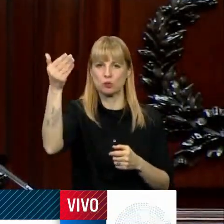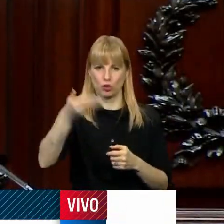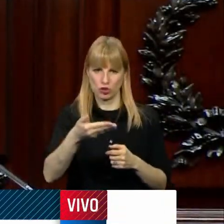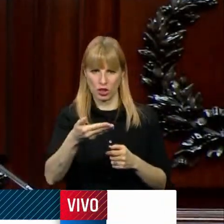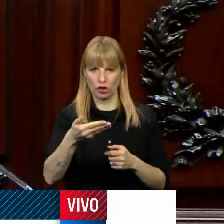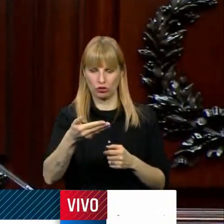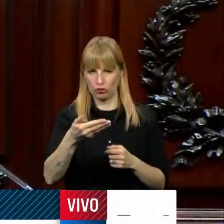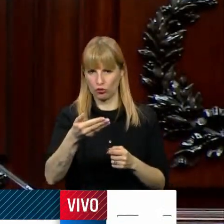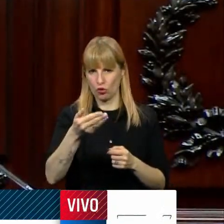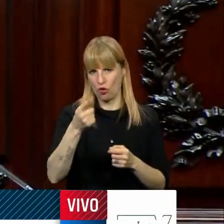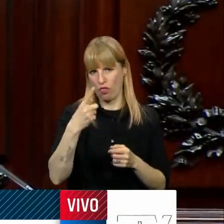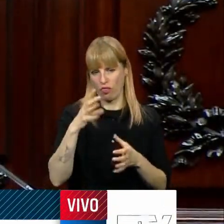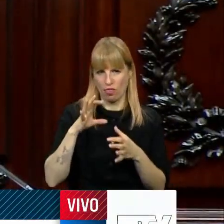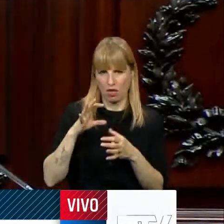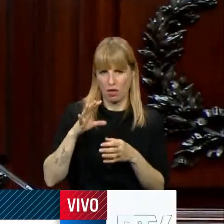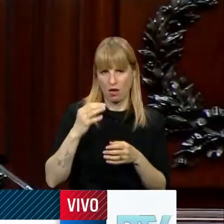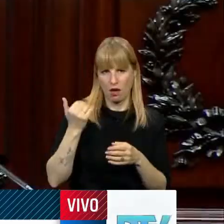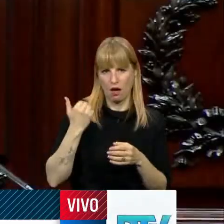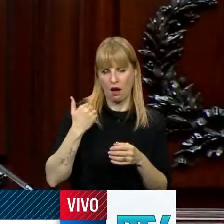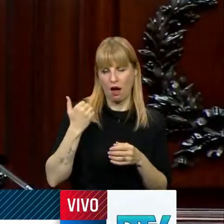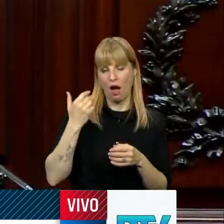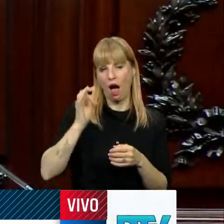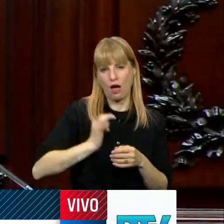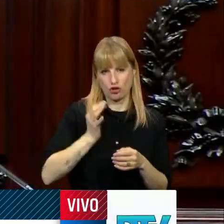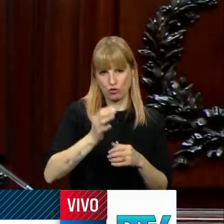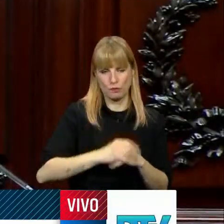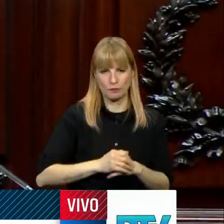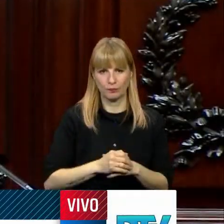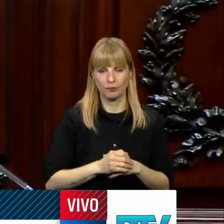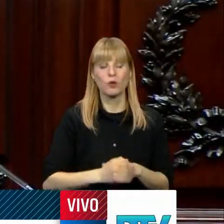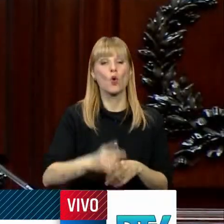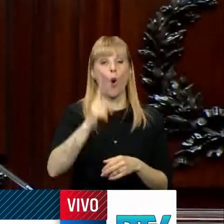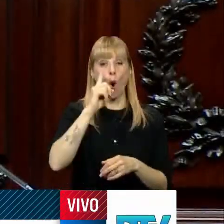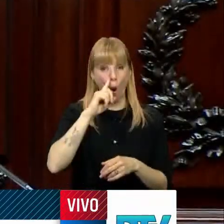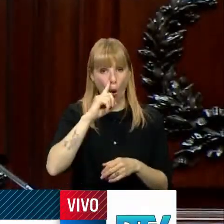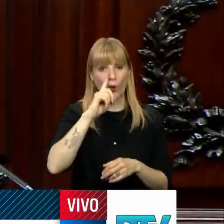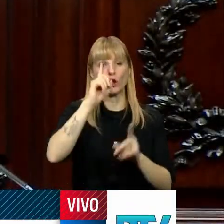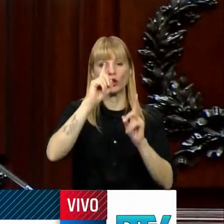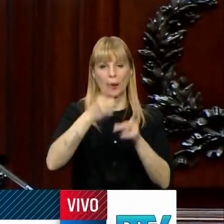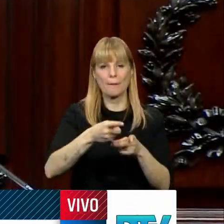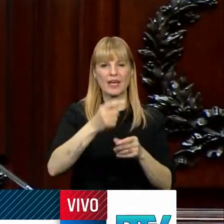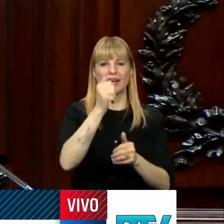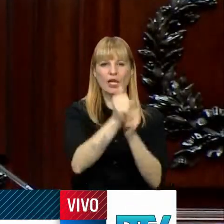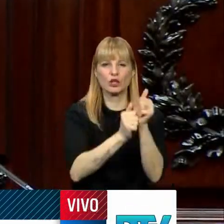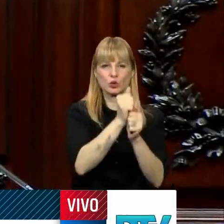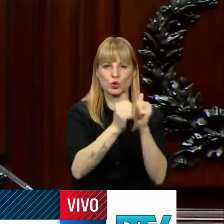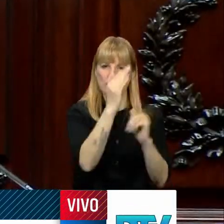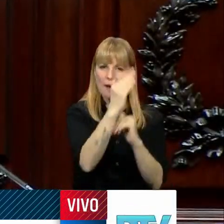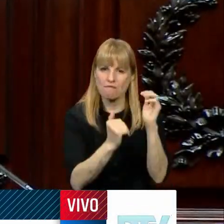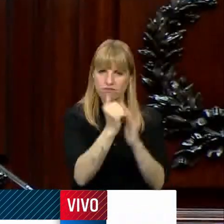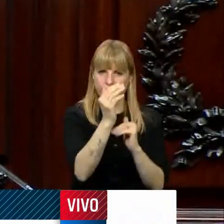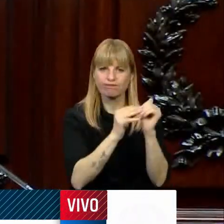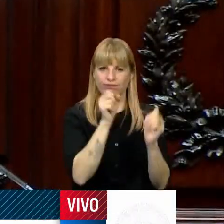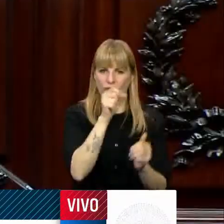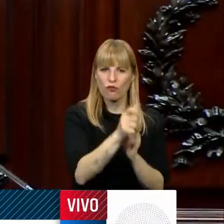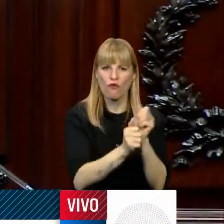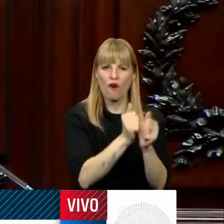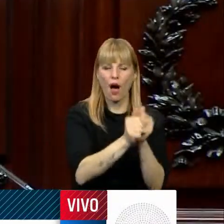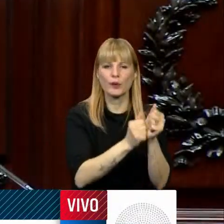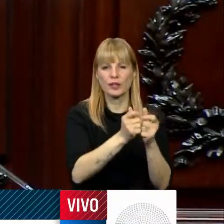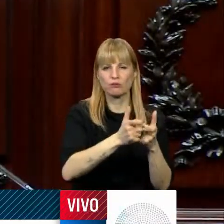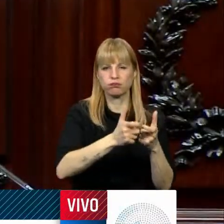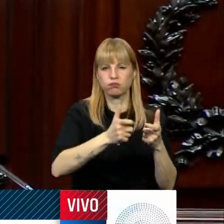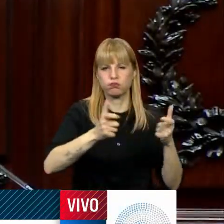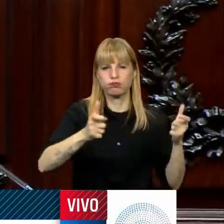7,6% interanual. A su vez, en junio, la industria manufacturera logró una suba